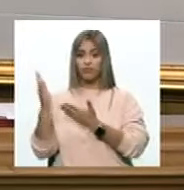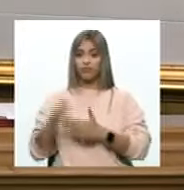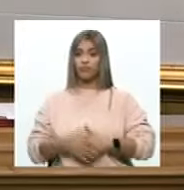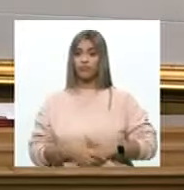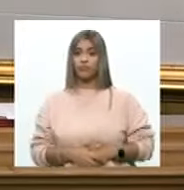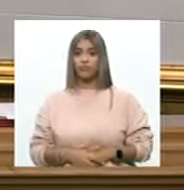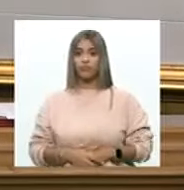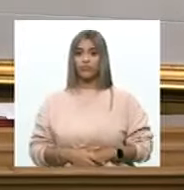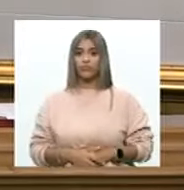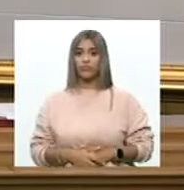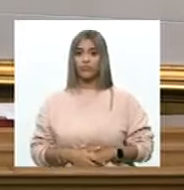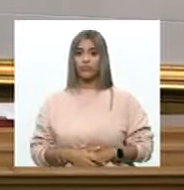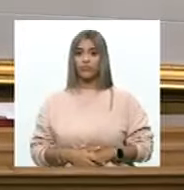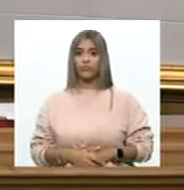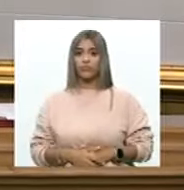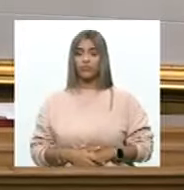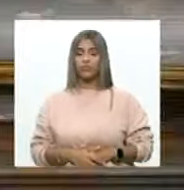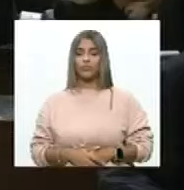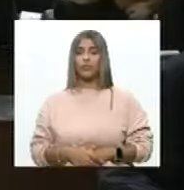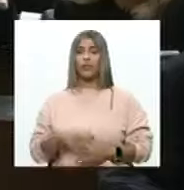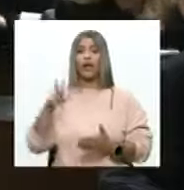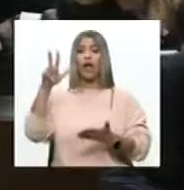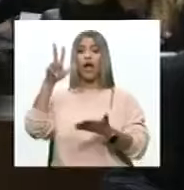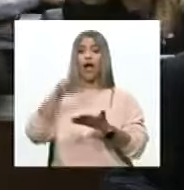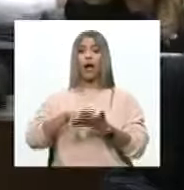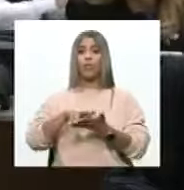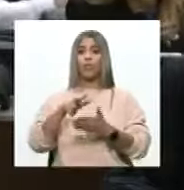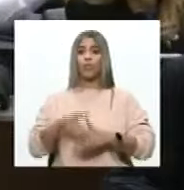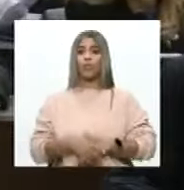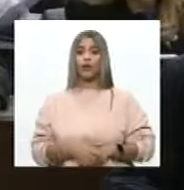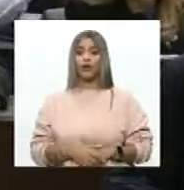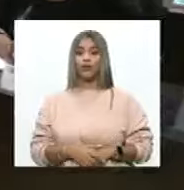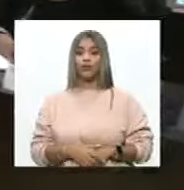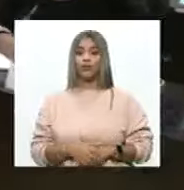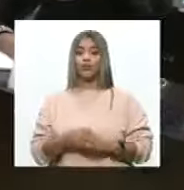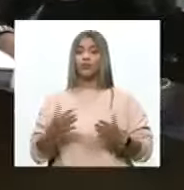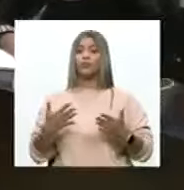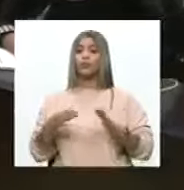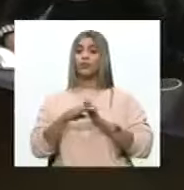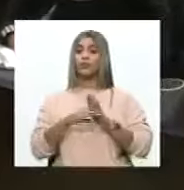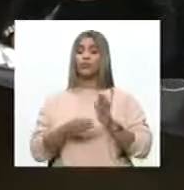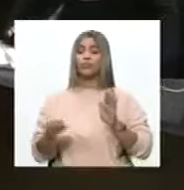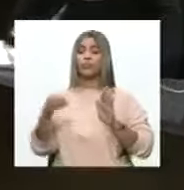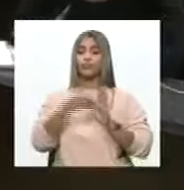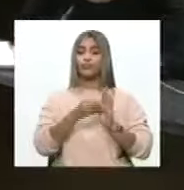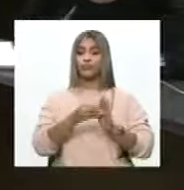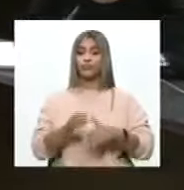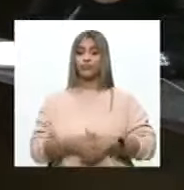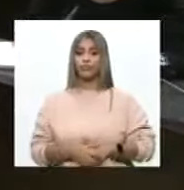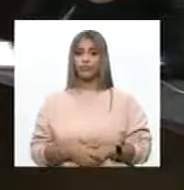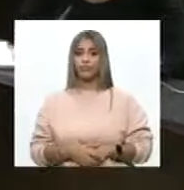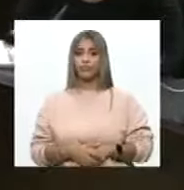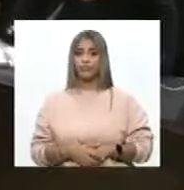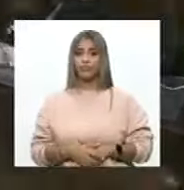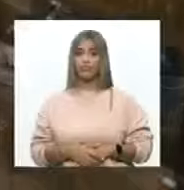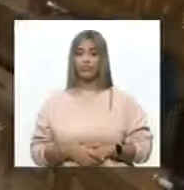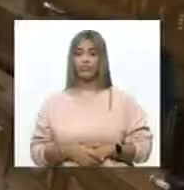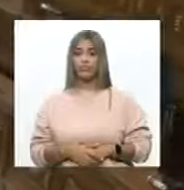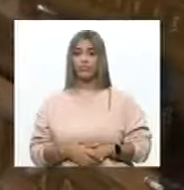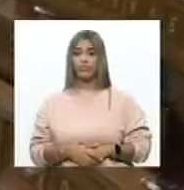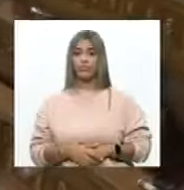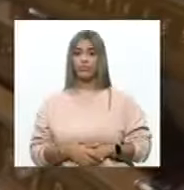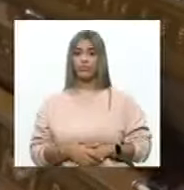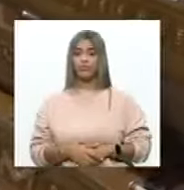señal de costumbre. Queda aprobado la urgencia reglamentaria, incluye el punto en el orden del día, ciudadana